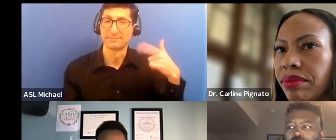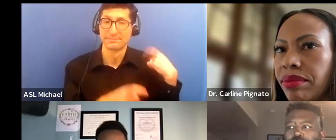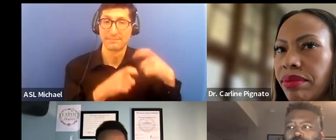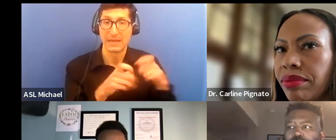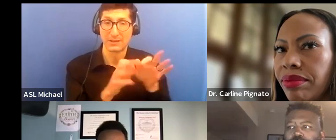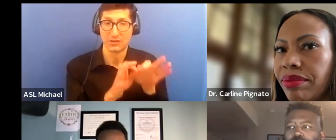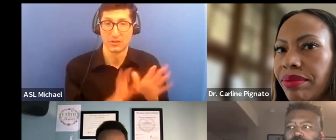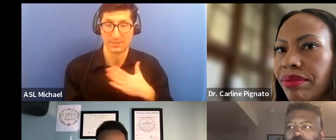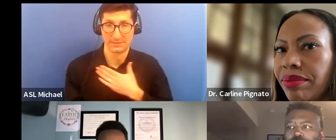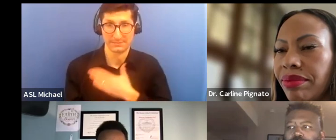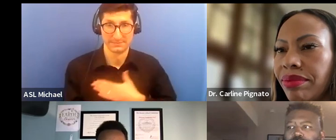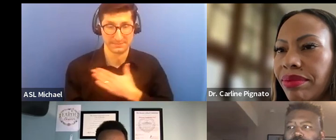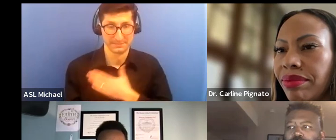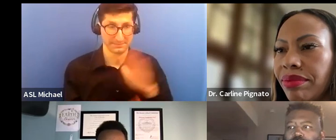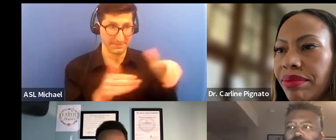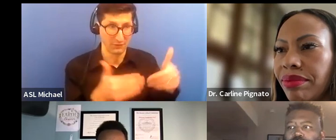please.